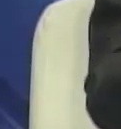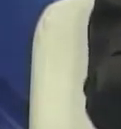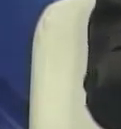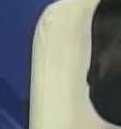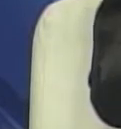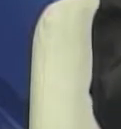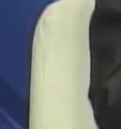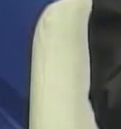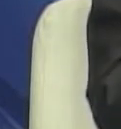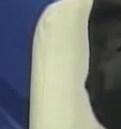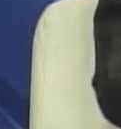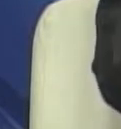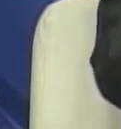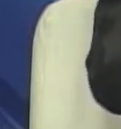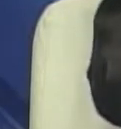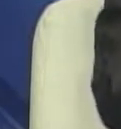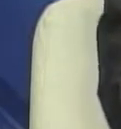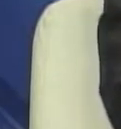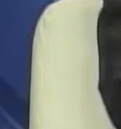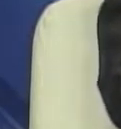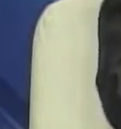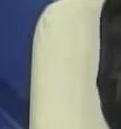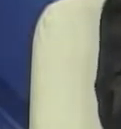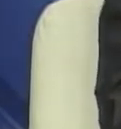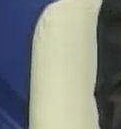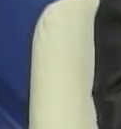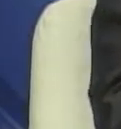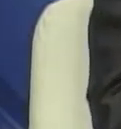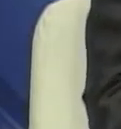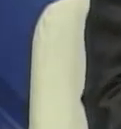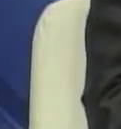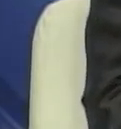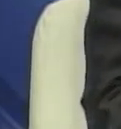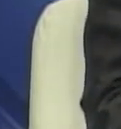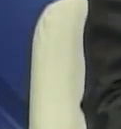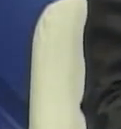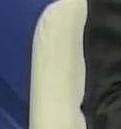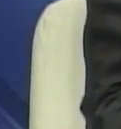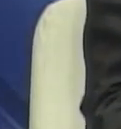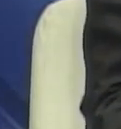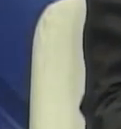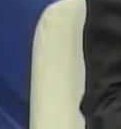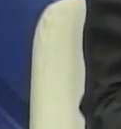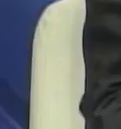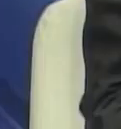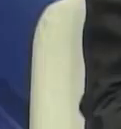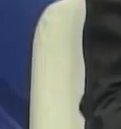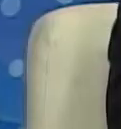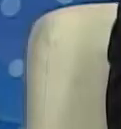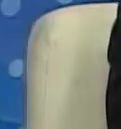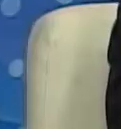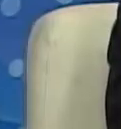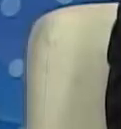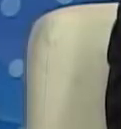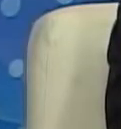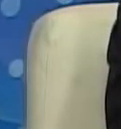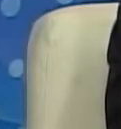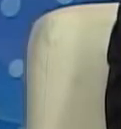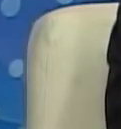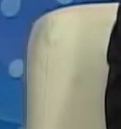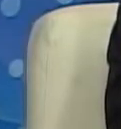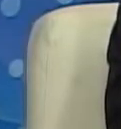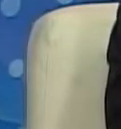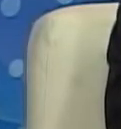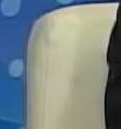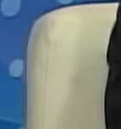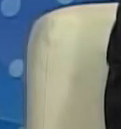más documentación a este eventual proceso. Bienvenido, buenos días. Buenos días. A ver, me parece que es necesario contarles a los ecuatorianos cómo